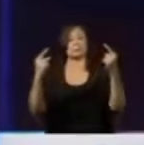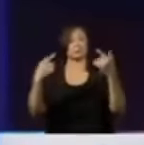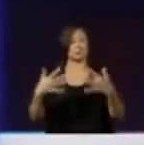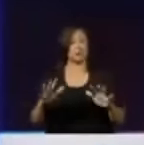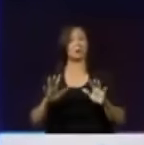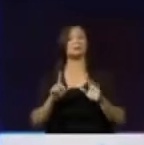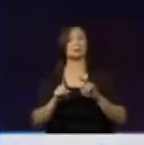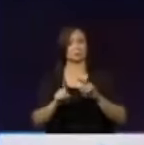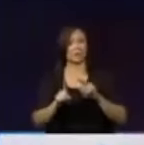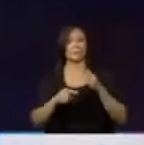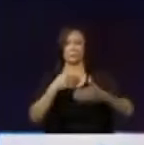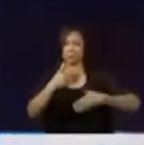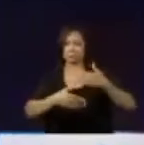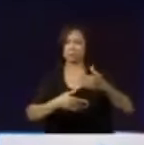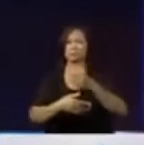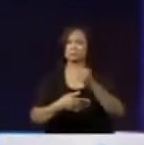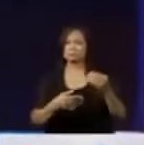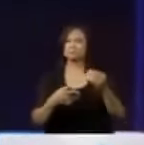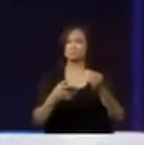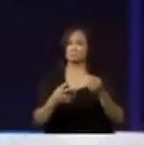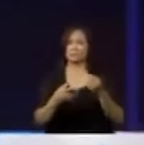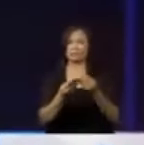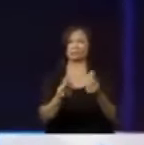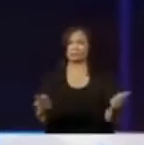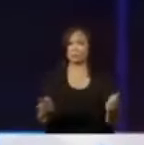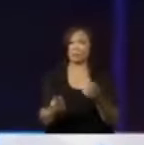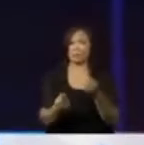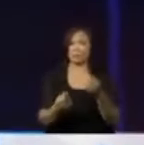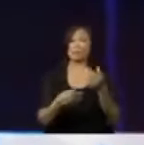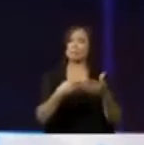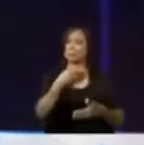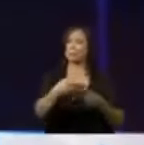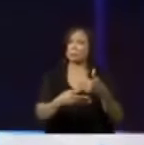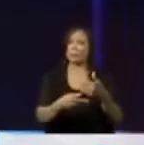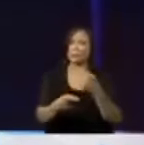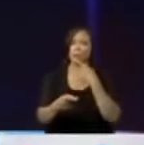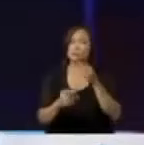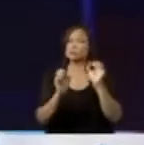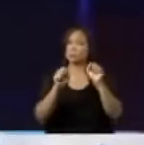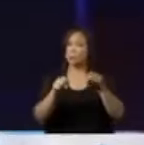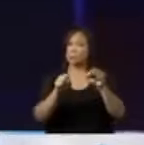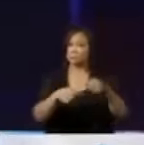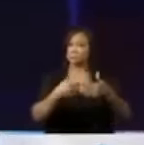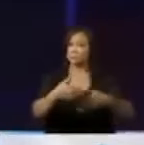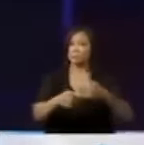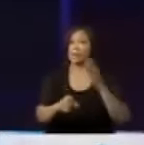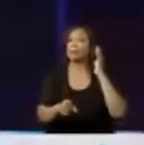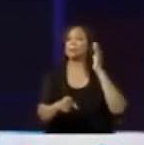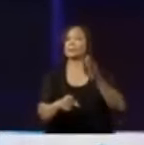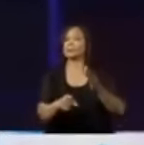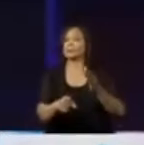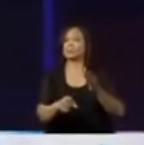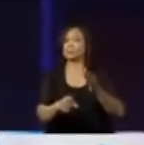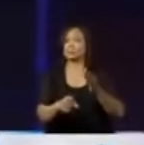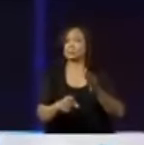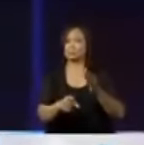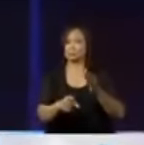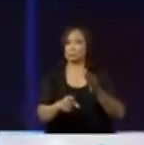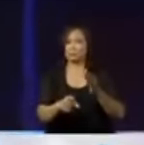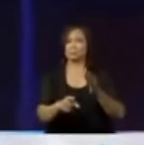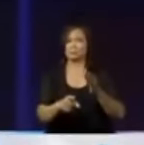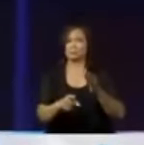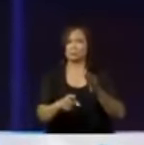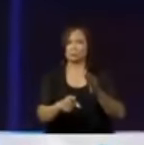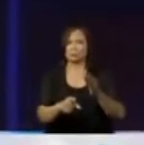hemos atendido y están en proceso de solución gradualmente, según lo permitan. El próximo periodo es